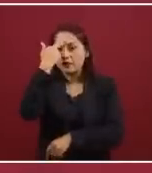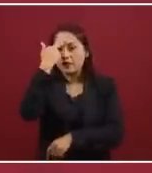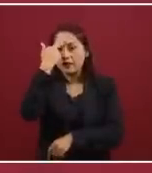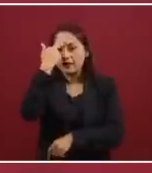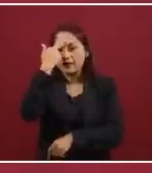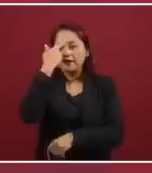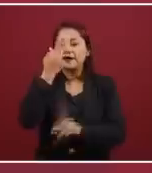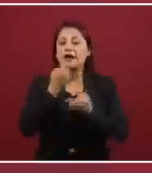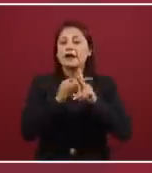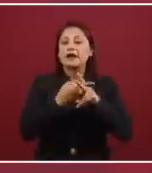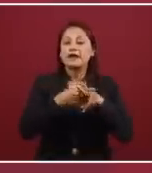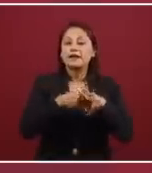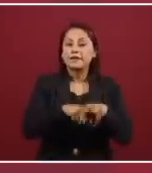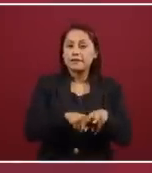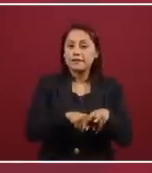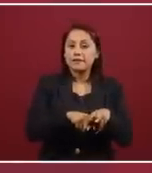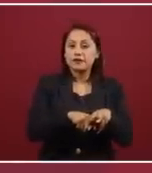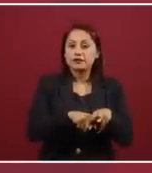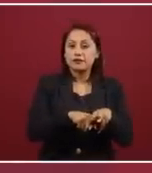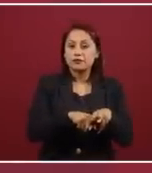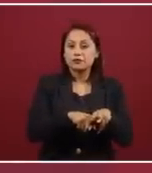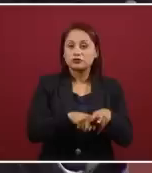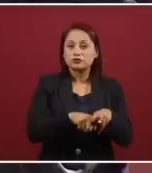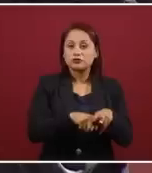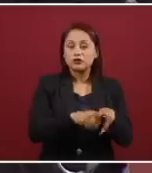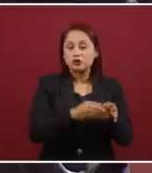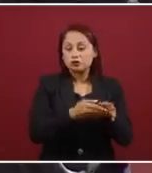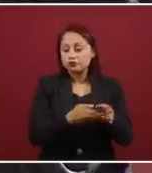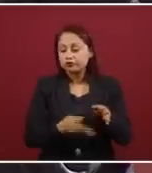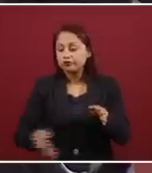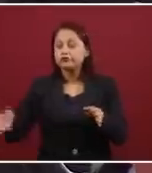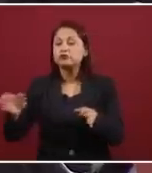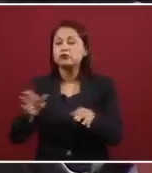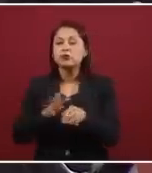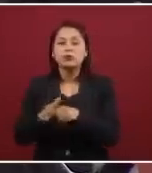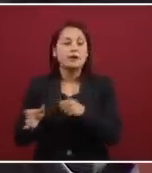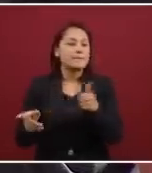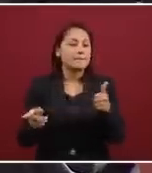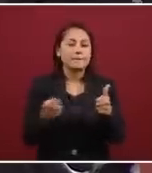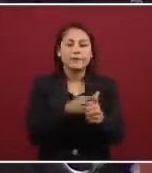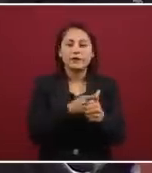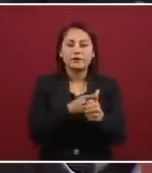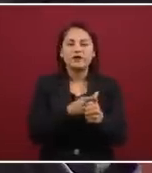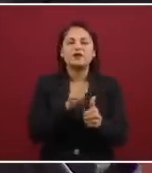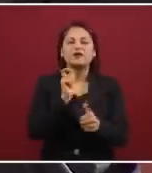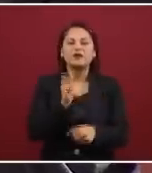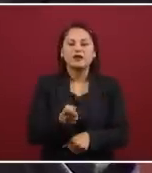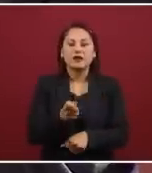eslabón, el bienestar, el estar bien.